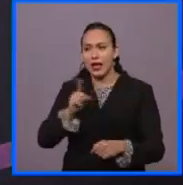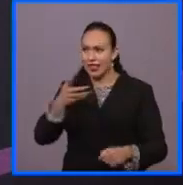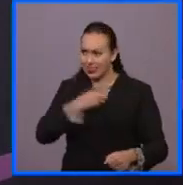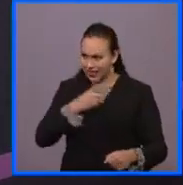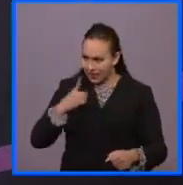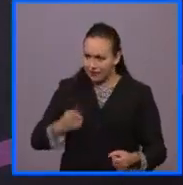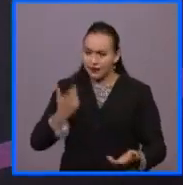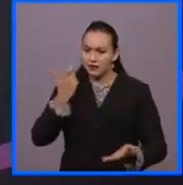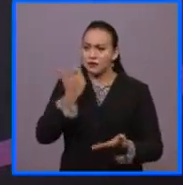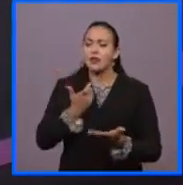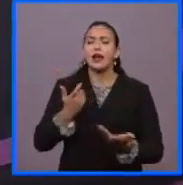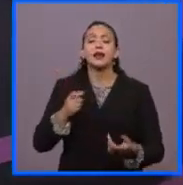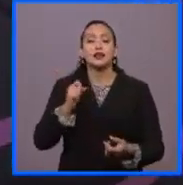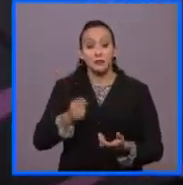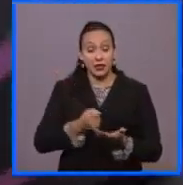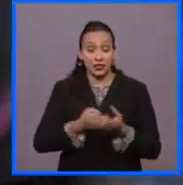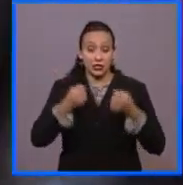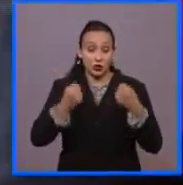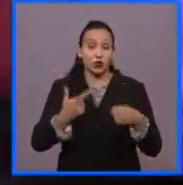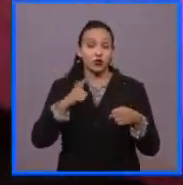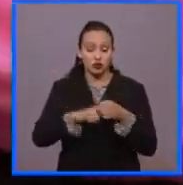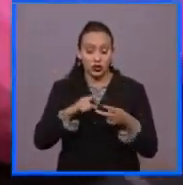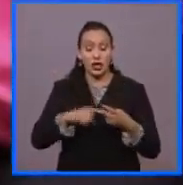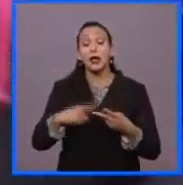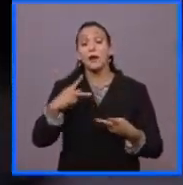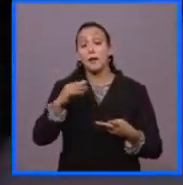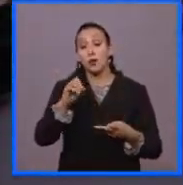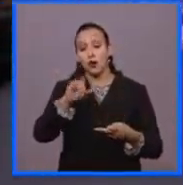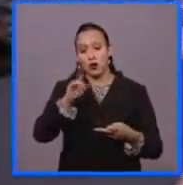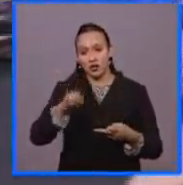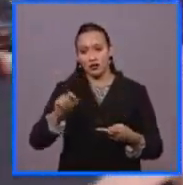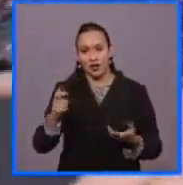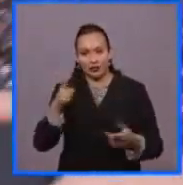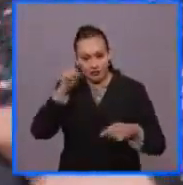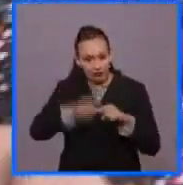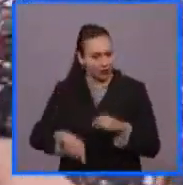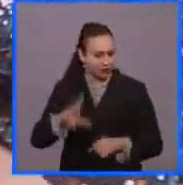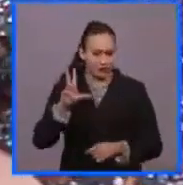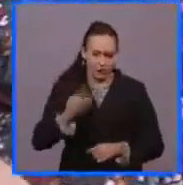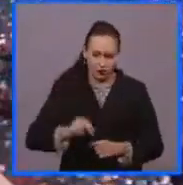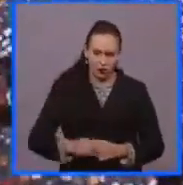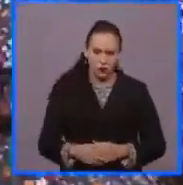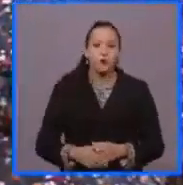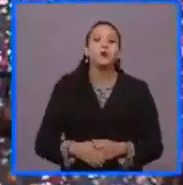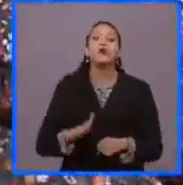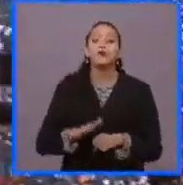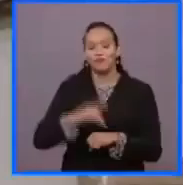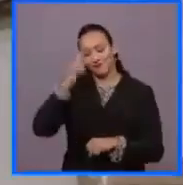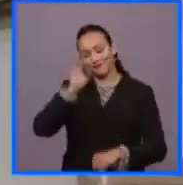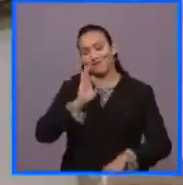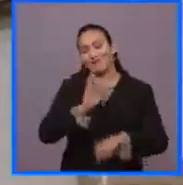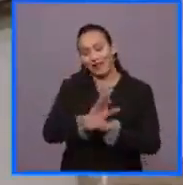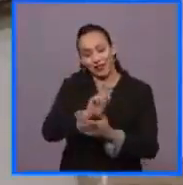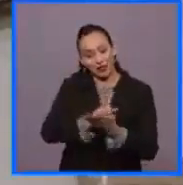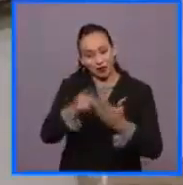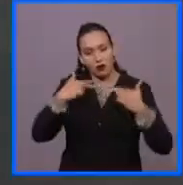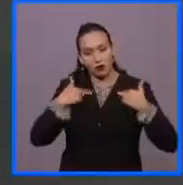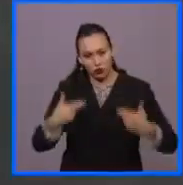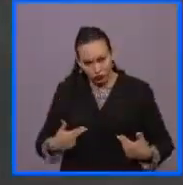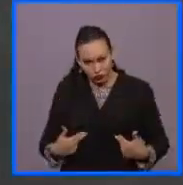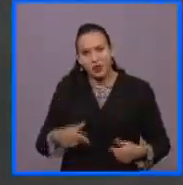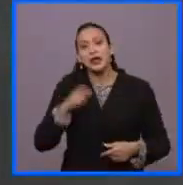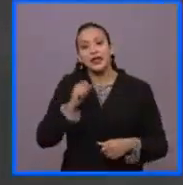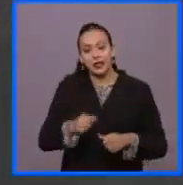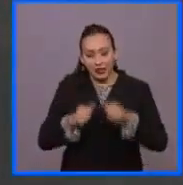y que no se le cancelara la póliza de seguro contratada a su favor. Lo anterior con el fin de proteger sus derechos humanos y el